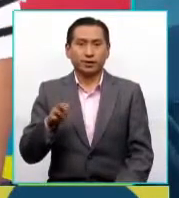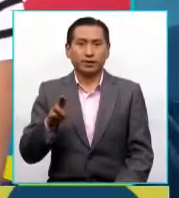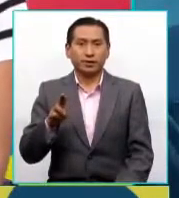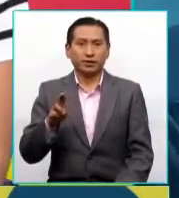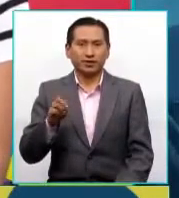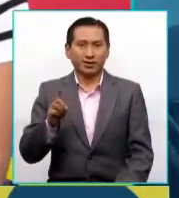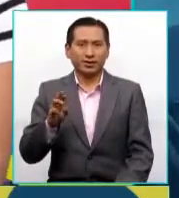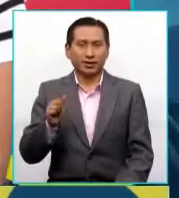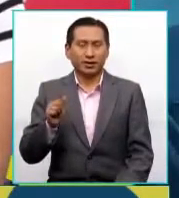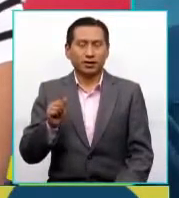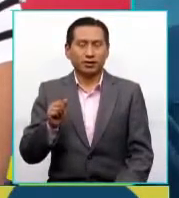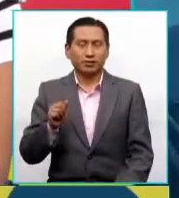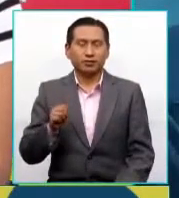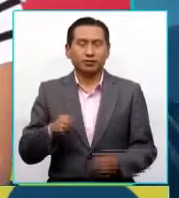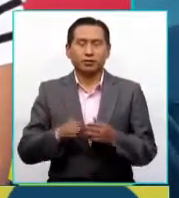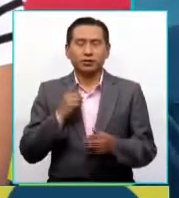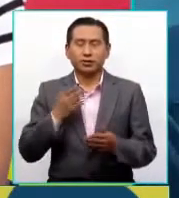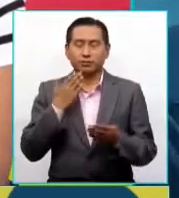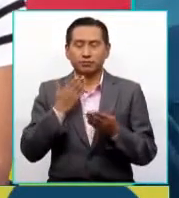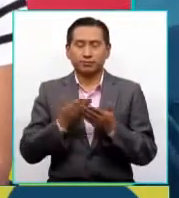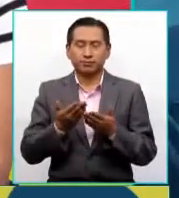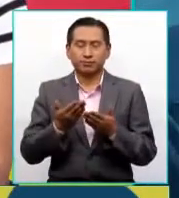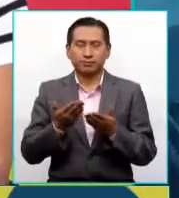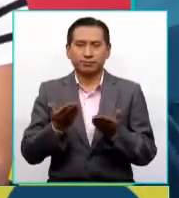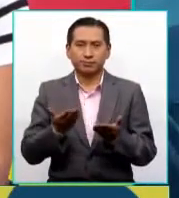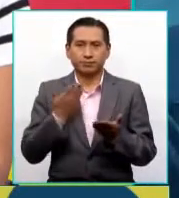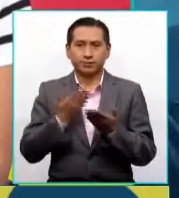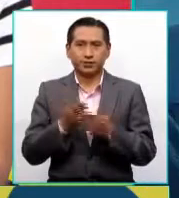a través de la entrevista. Ale, ¿cómo estás? Bienvenida, buenas tardes.